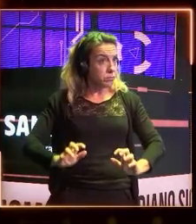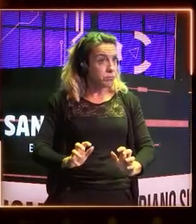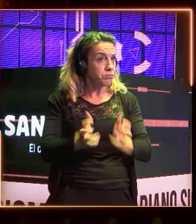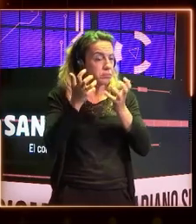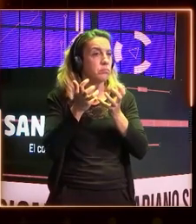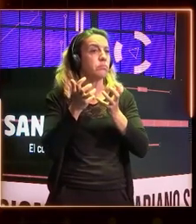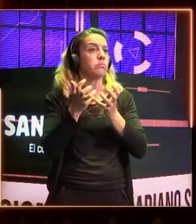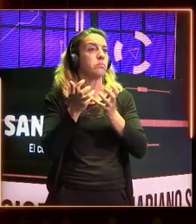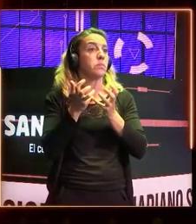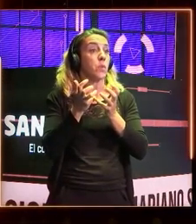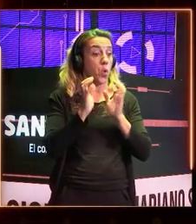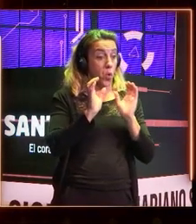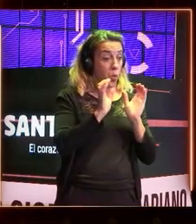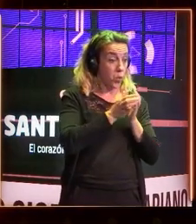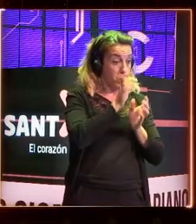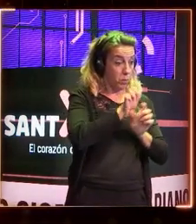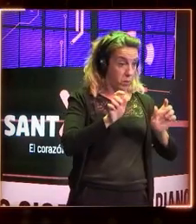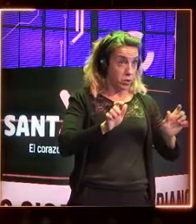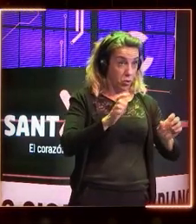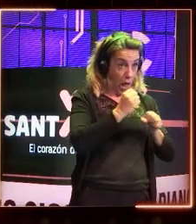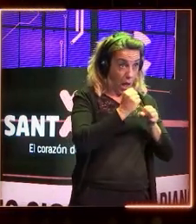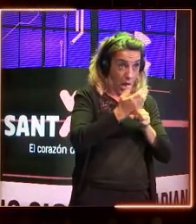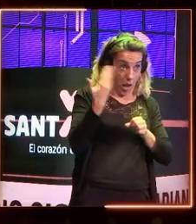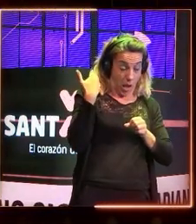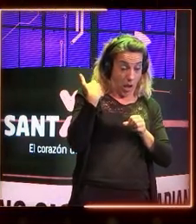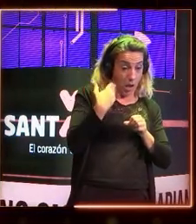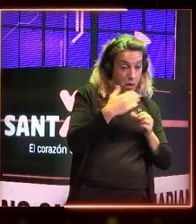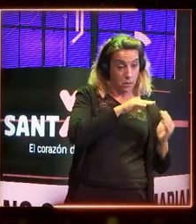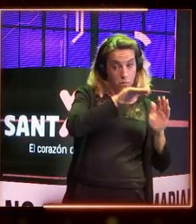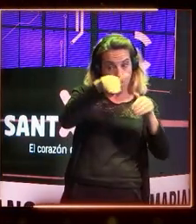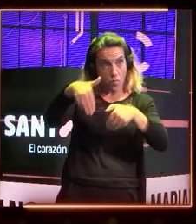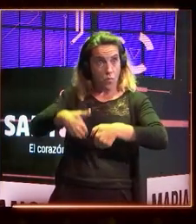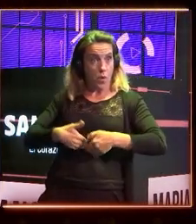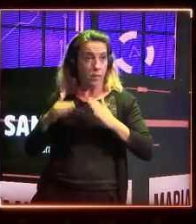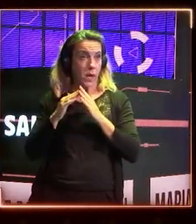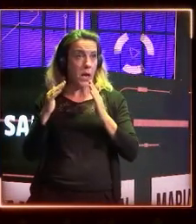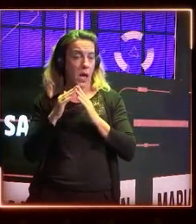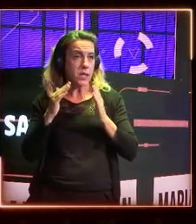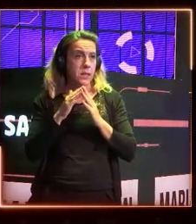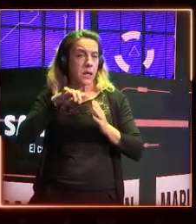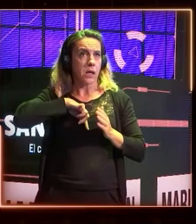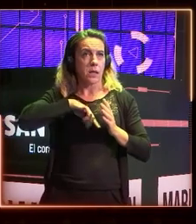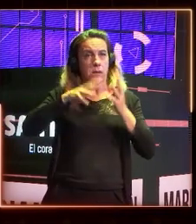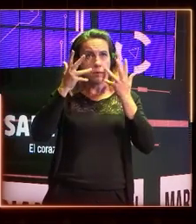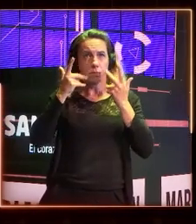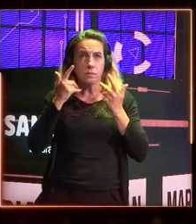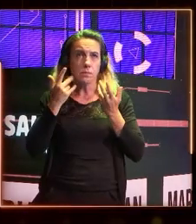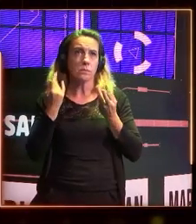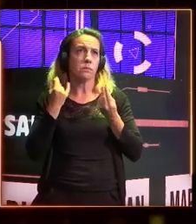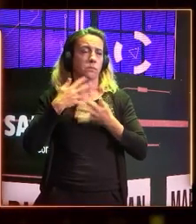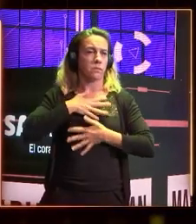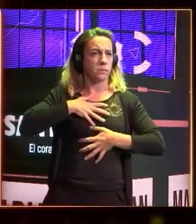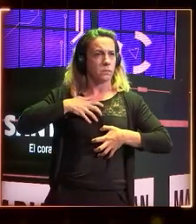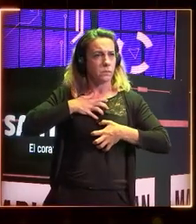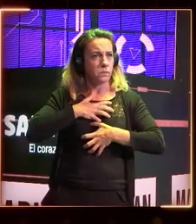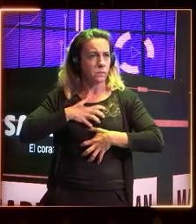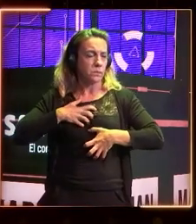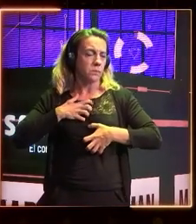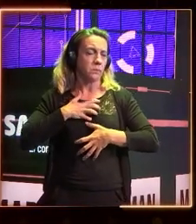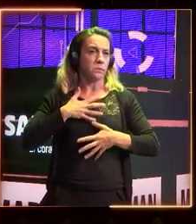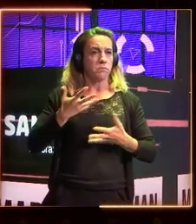gente vuelve a sus casas como vuelven un poco con con aquella tristeza desolación y un poco de liviandad con la